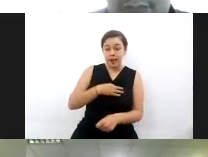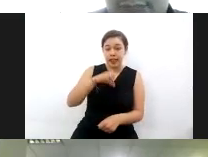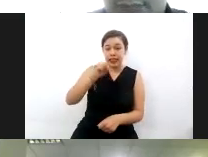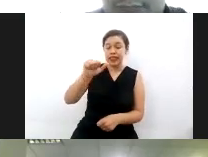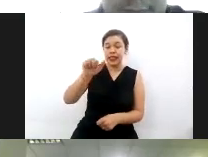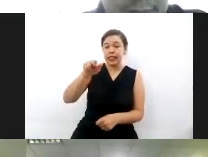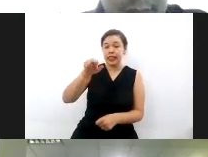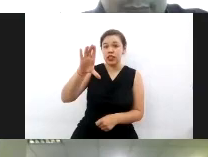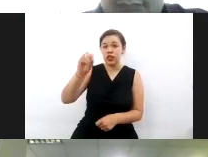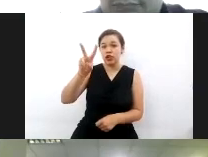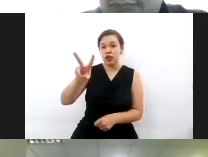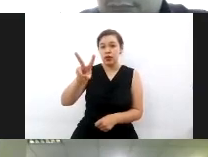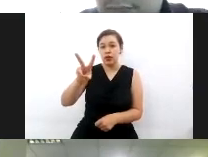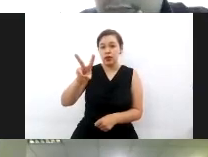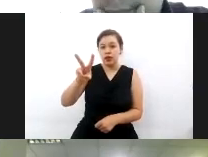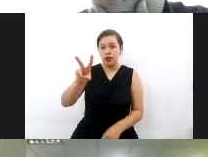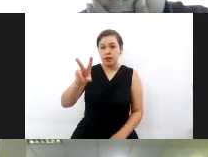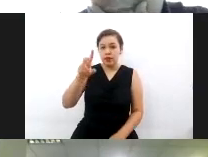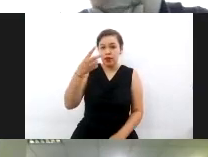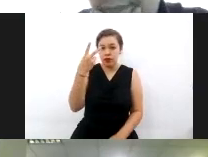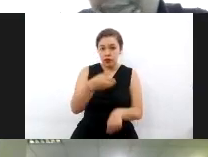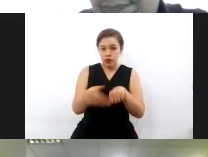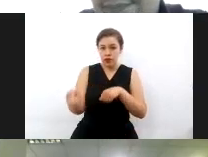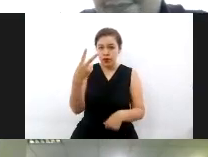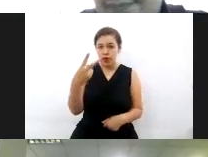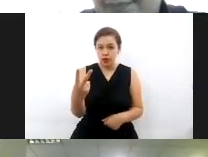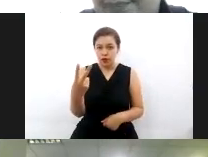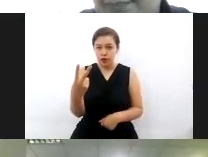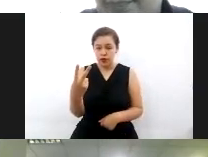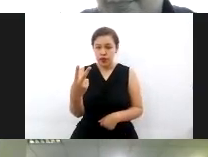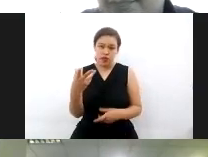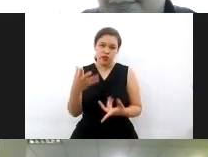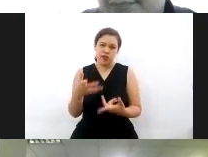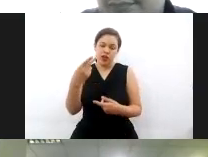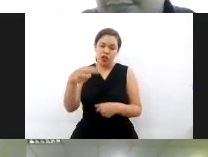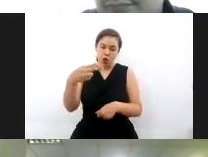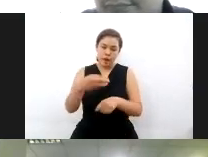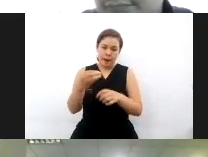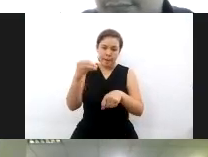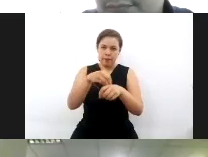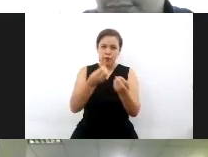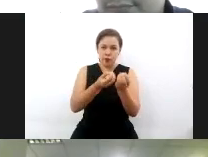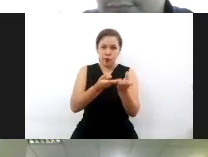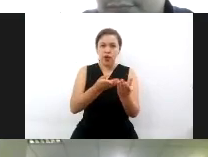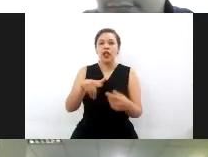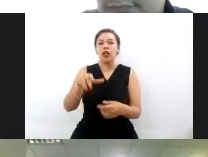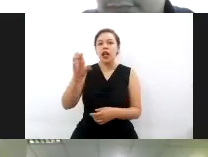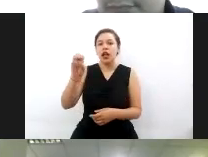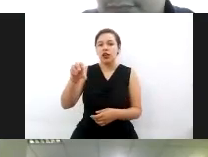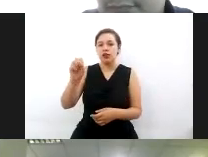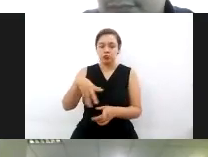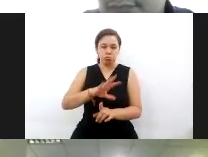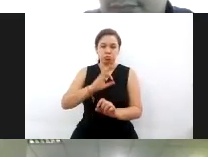SARS-CoV-2, que ese fue el nombre que se le puso y que la Organización Mundial de la Salud lo aprobó y es